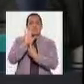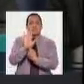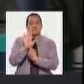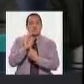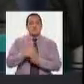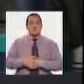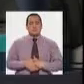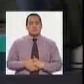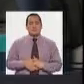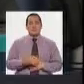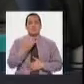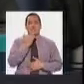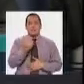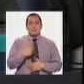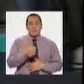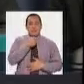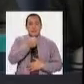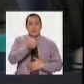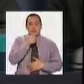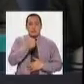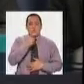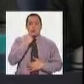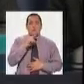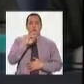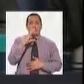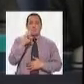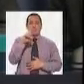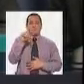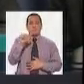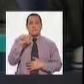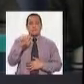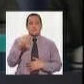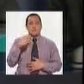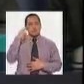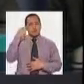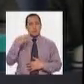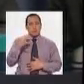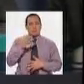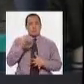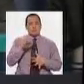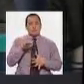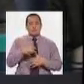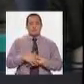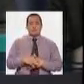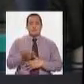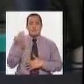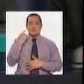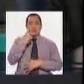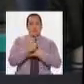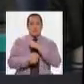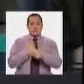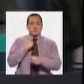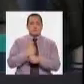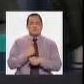publicación de parte del periodista Ricardo Uceda, creo que aproximadamente hace un